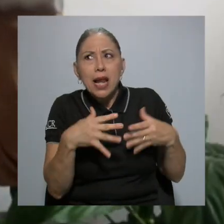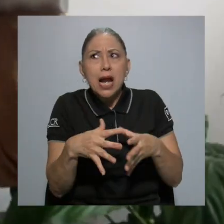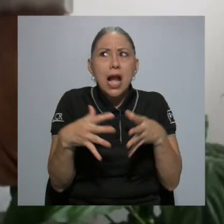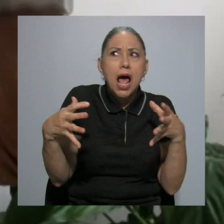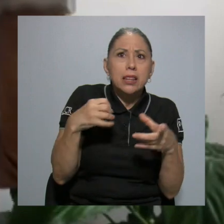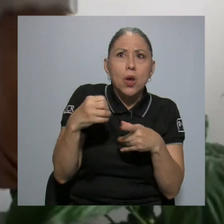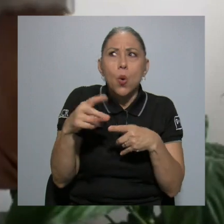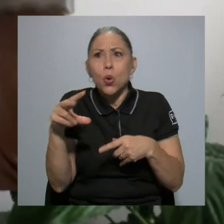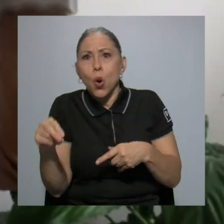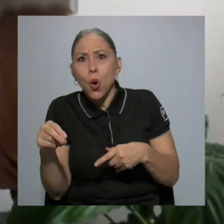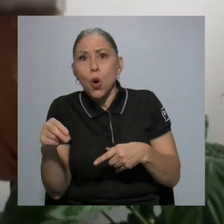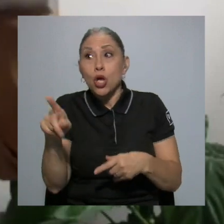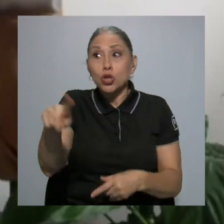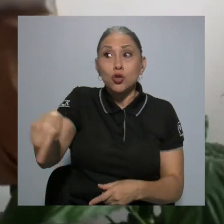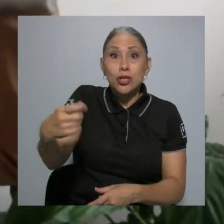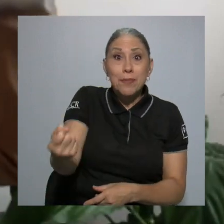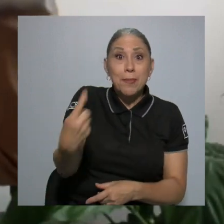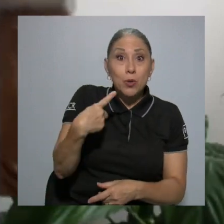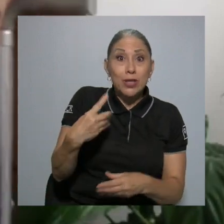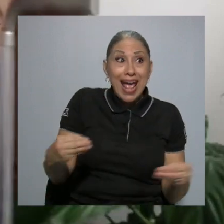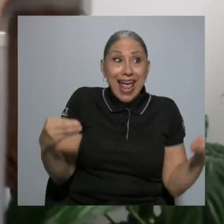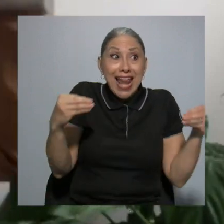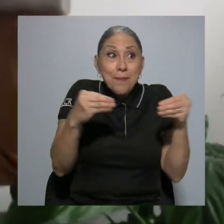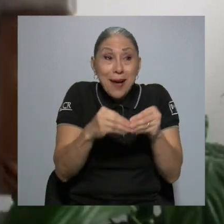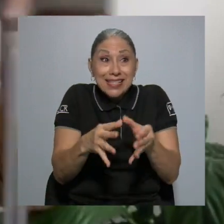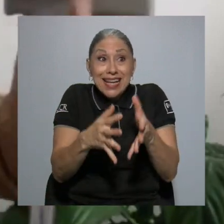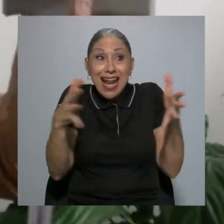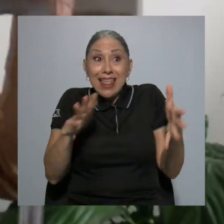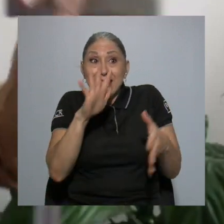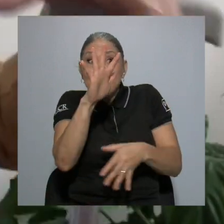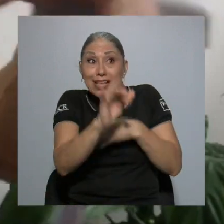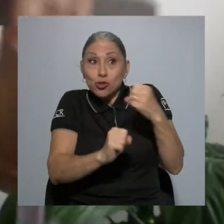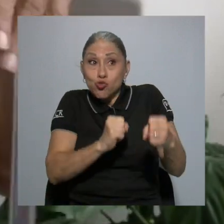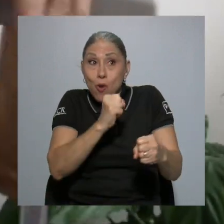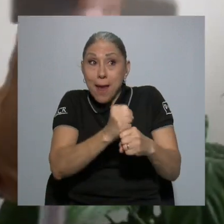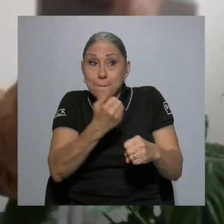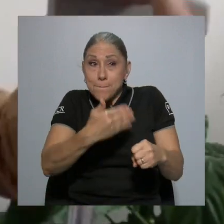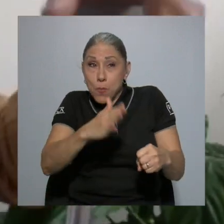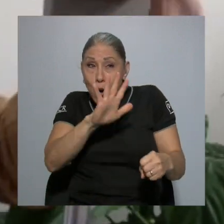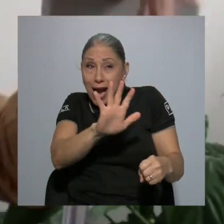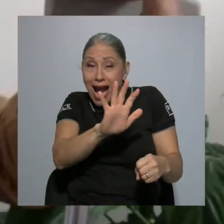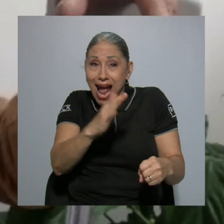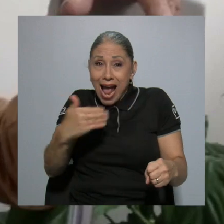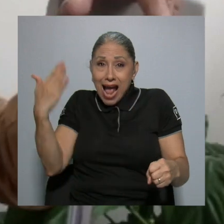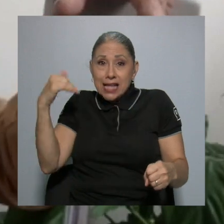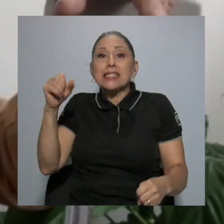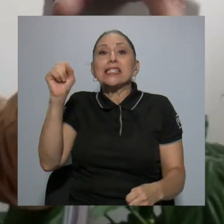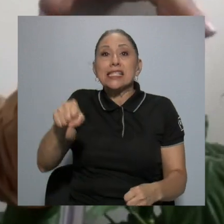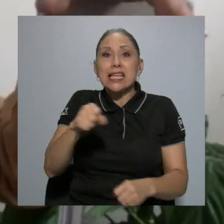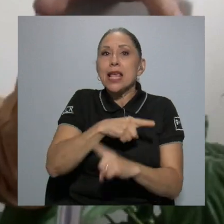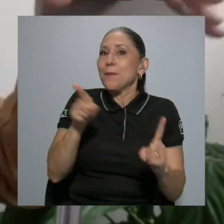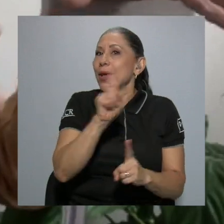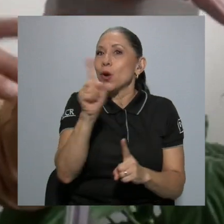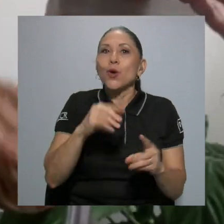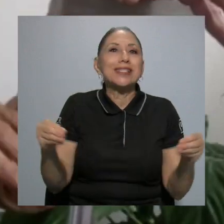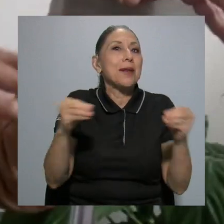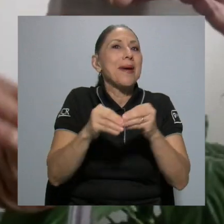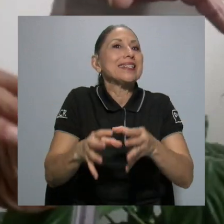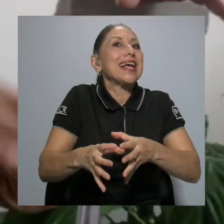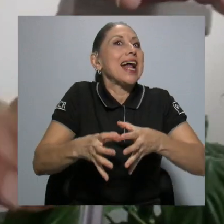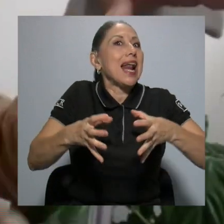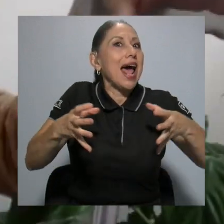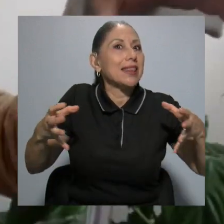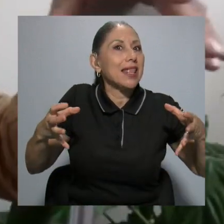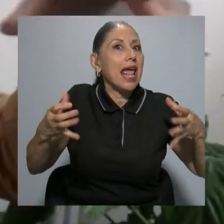más grande de su época? Sí, pero no es el animal más grande que ha existido. Ahora, si fuera un juvenil, me voy a tener que comer mis